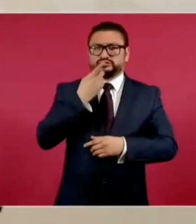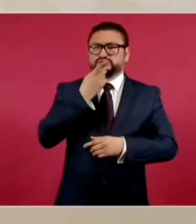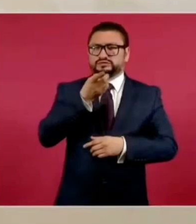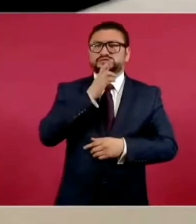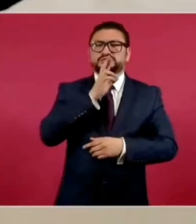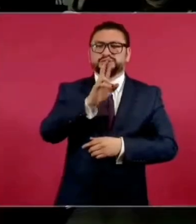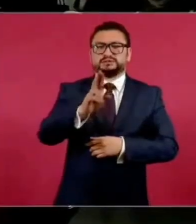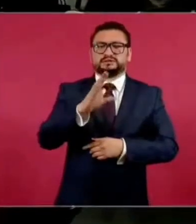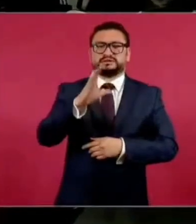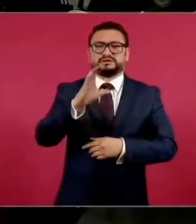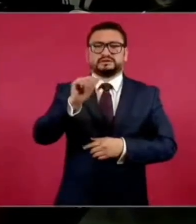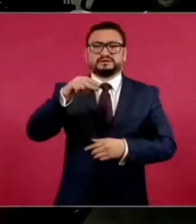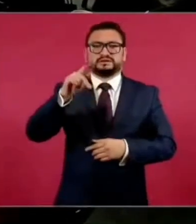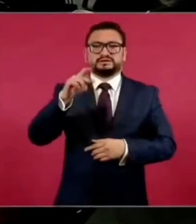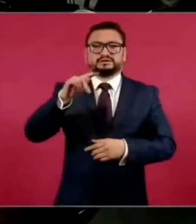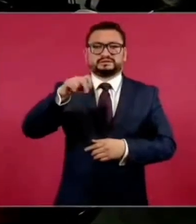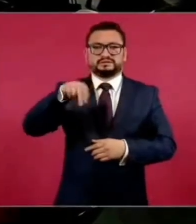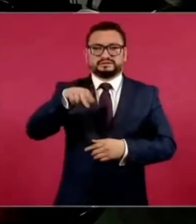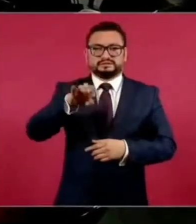Castañeda